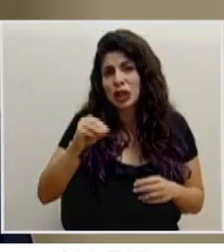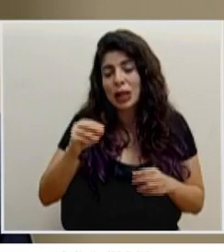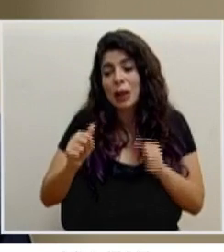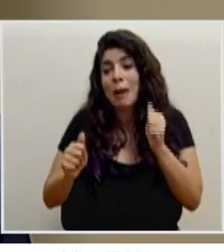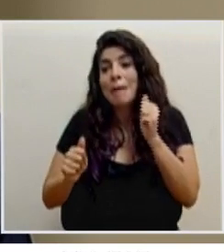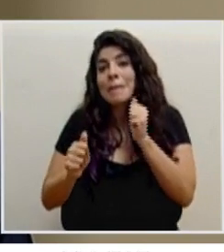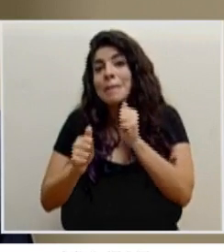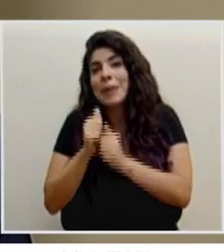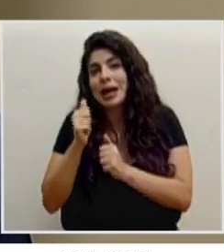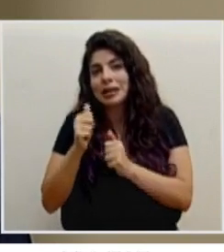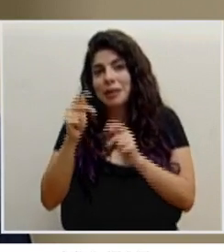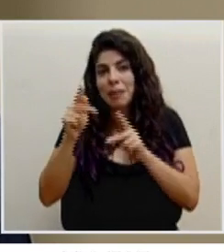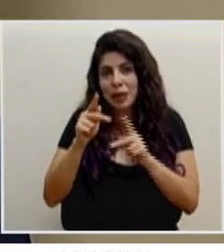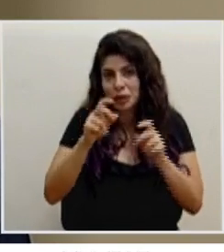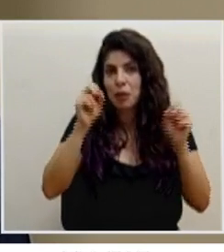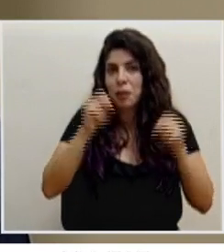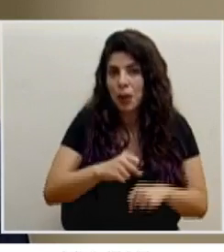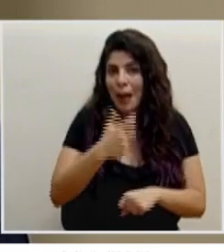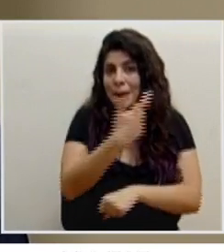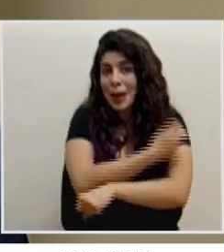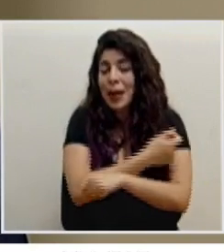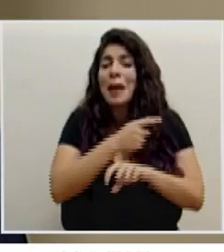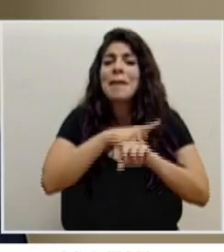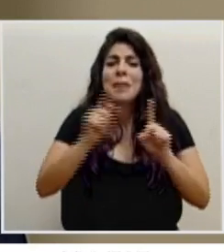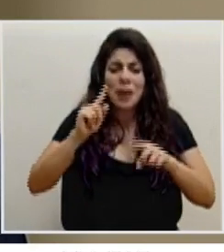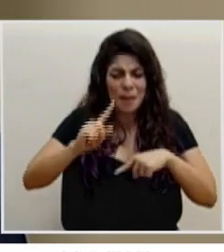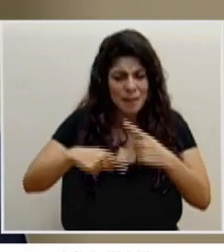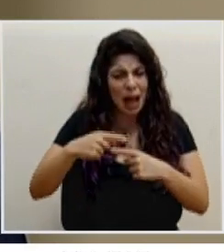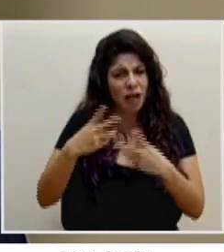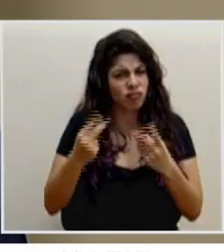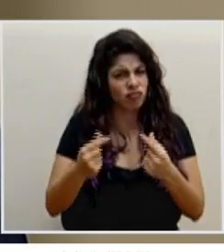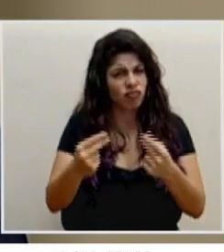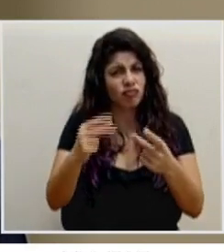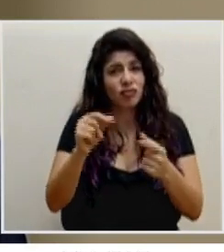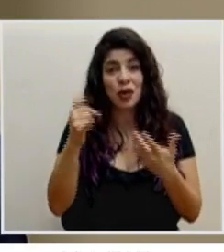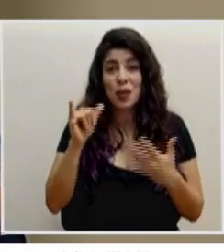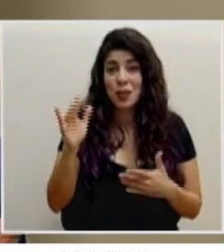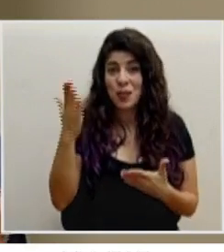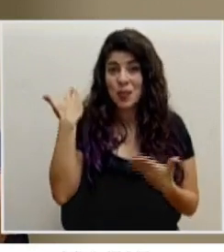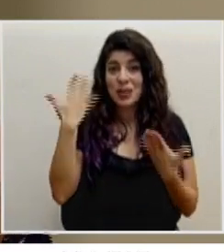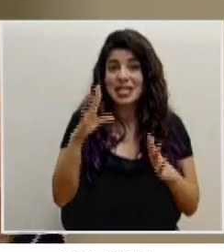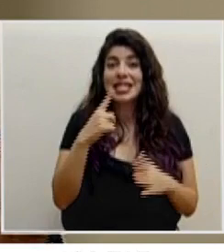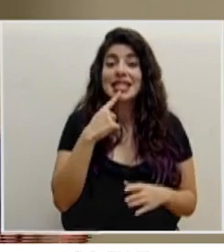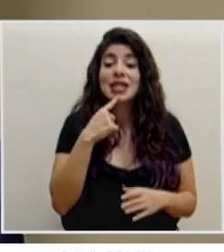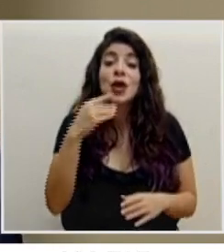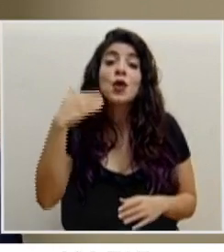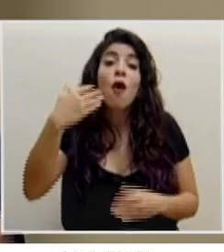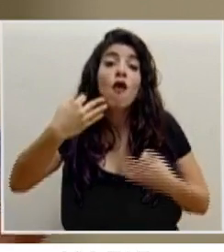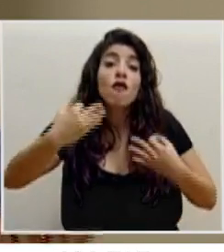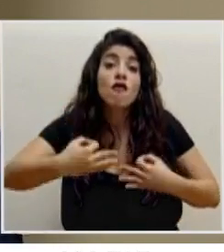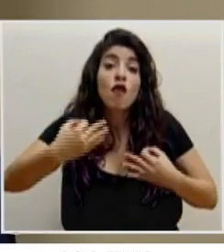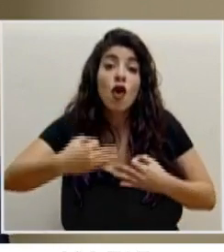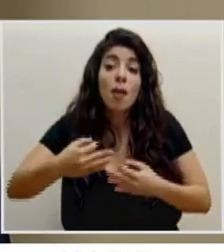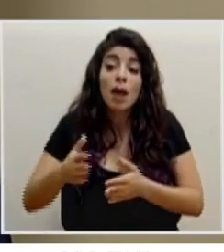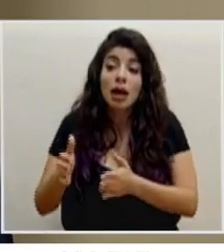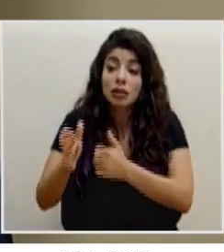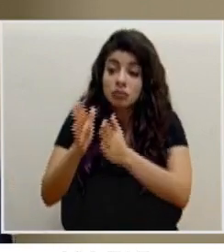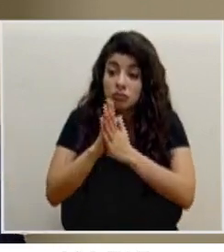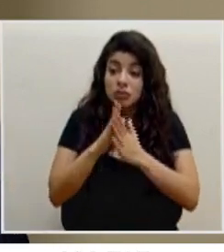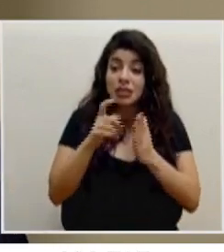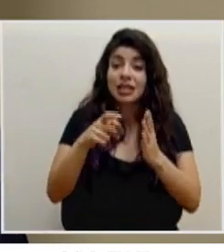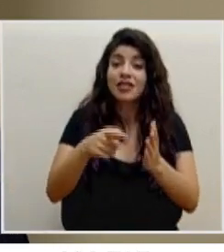que se puede vacunar, pero indudablemente agilizaremos en el momento, como le indicaba anteriormente, que haya ya una solicitud formal que cumpla con los